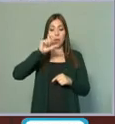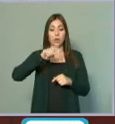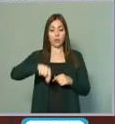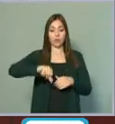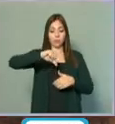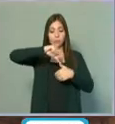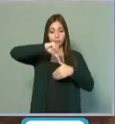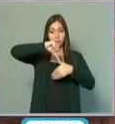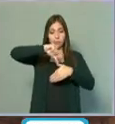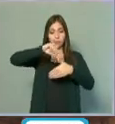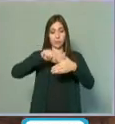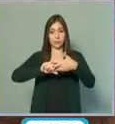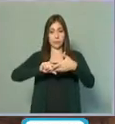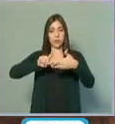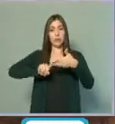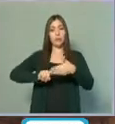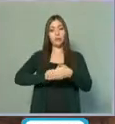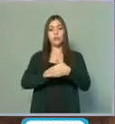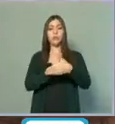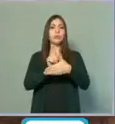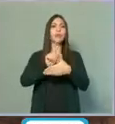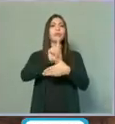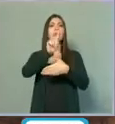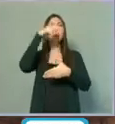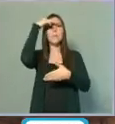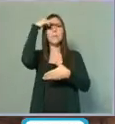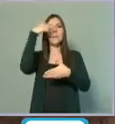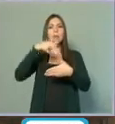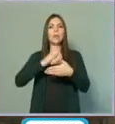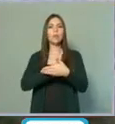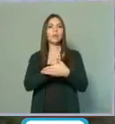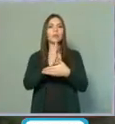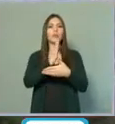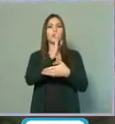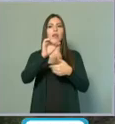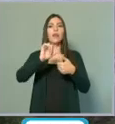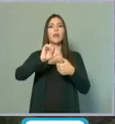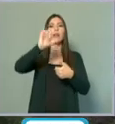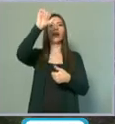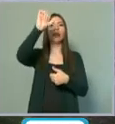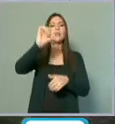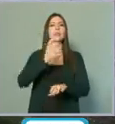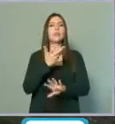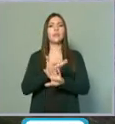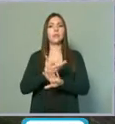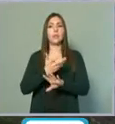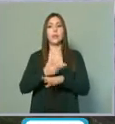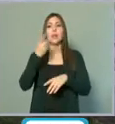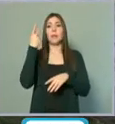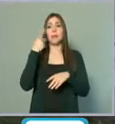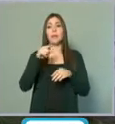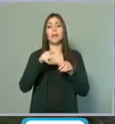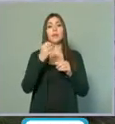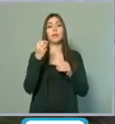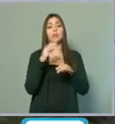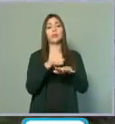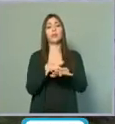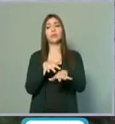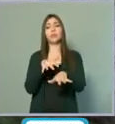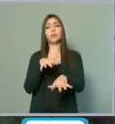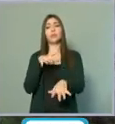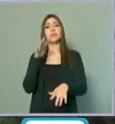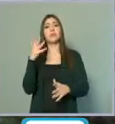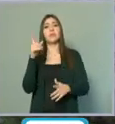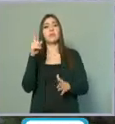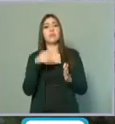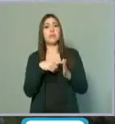tránsito. Claro. El tema que es muy importante mencionar es que no se trata de una caravana masiva, se tratan de 1.200, 1.500